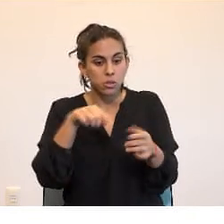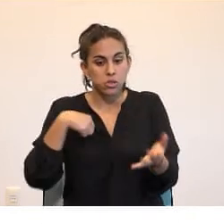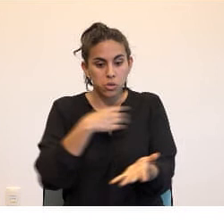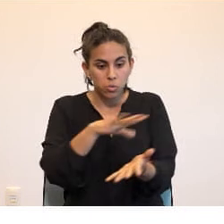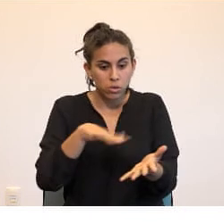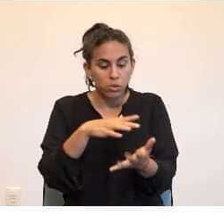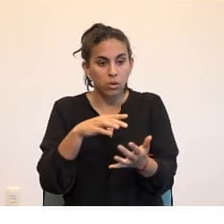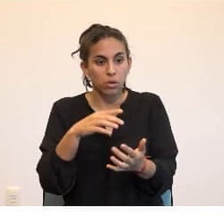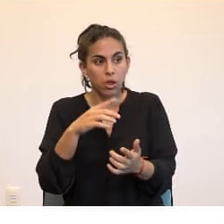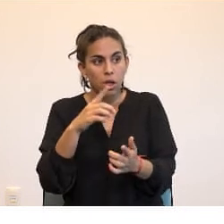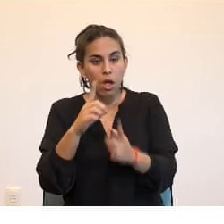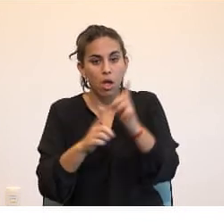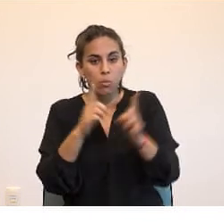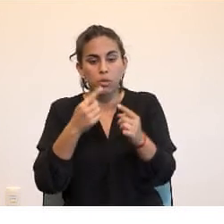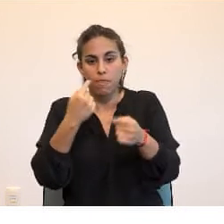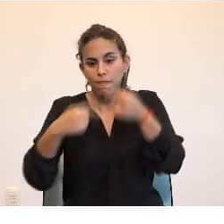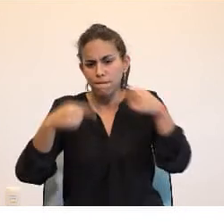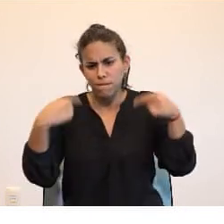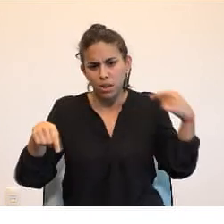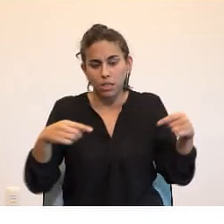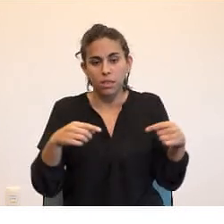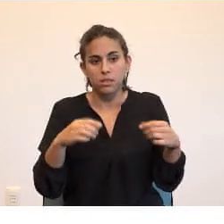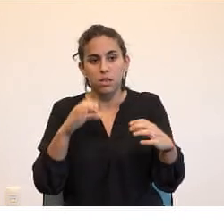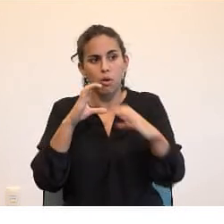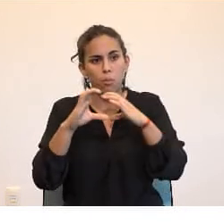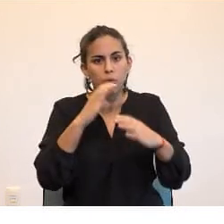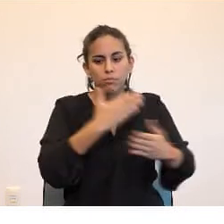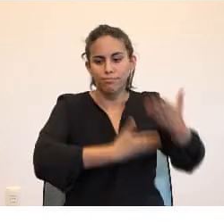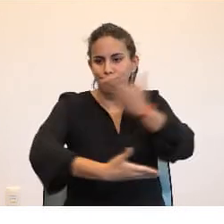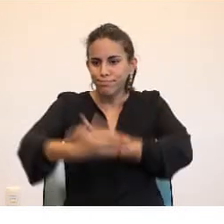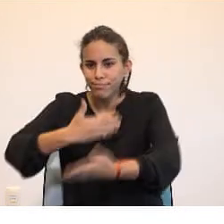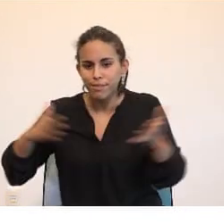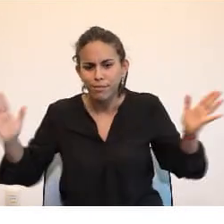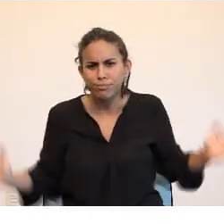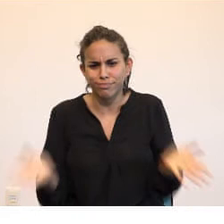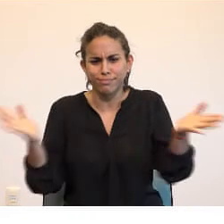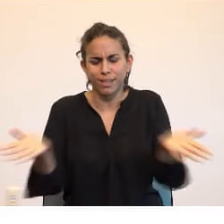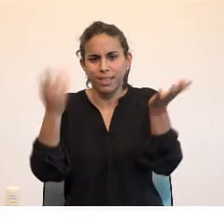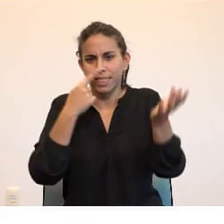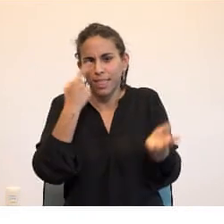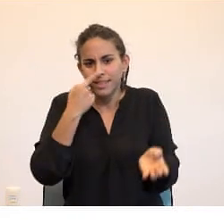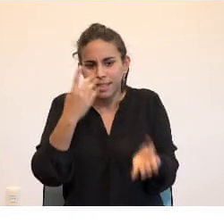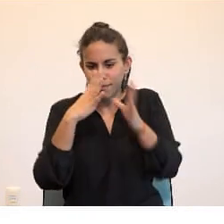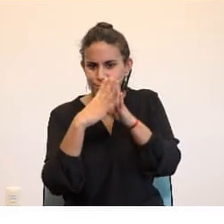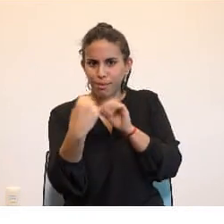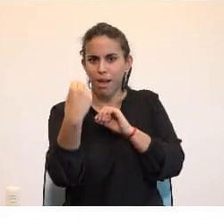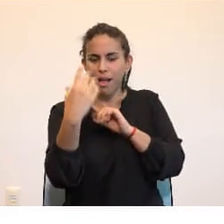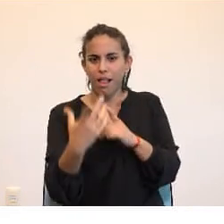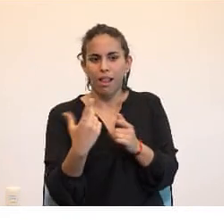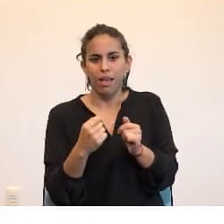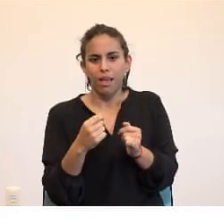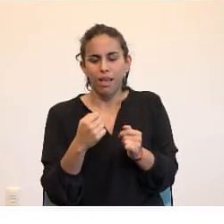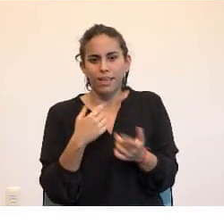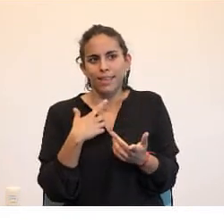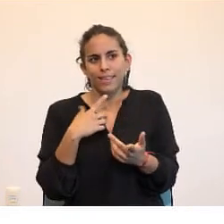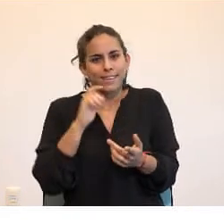clickbaits de otro tipo, clickbaits, si queréis, más educomunicativos, más formativos, más estimulantes, que despierten la curiosidad. La curiosidad es un